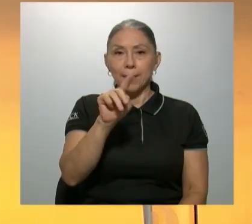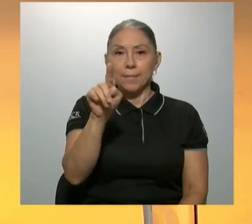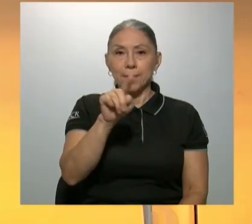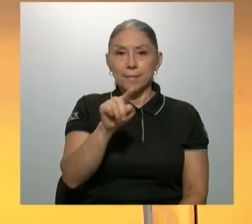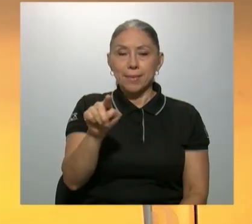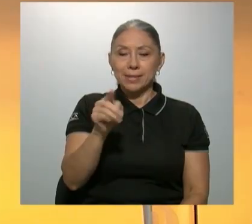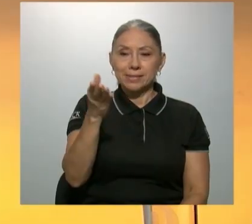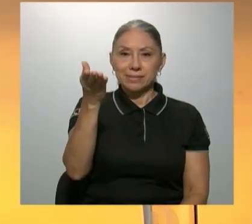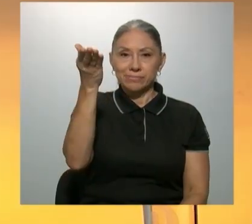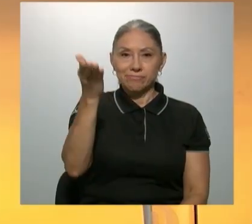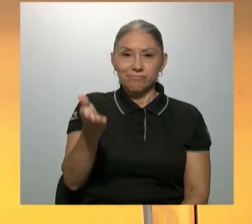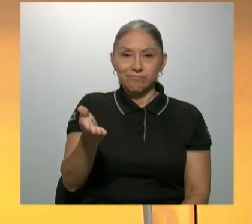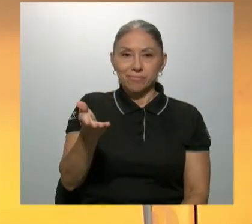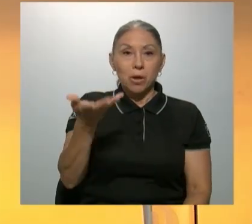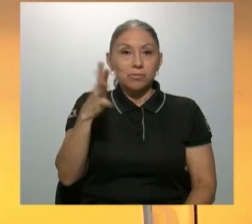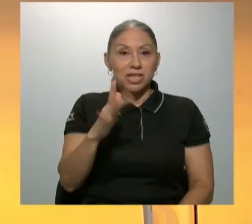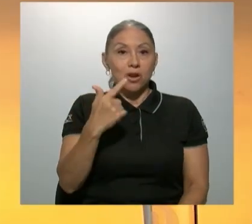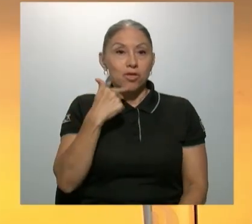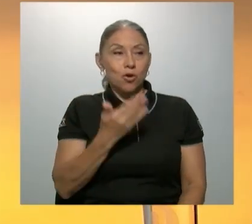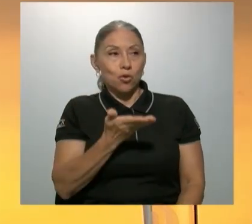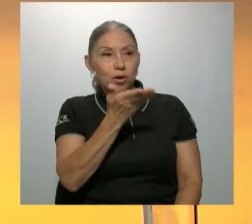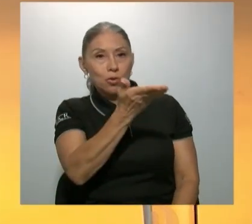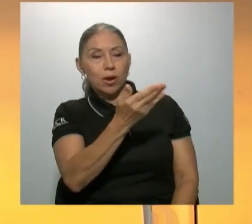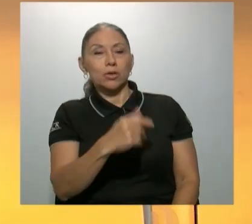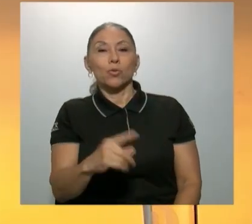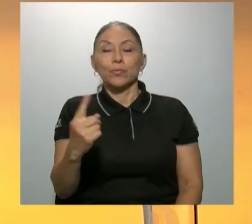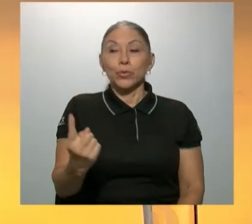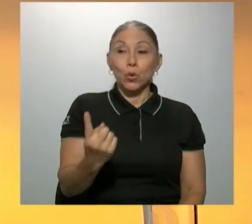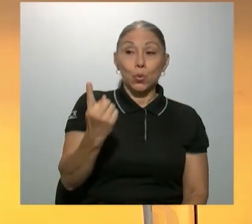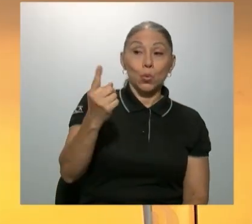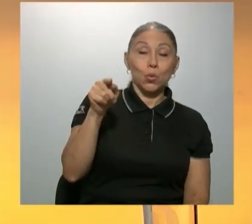ya lo dijo don Eduardo, uno de los